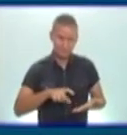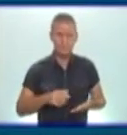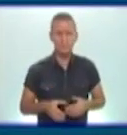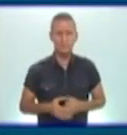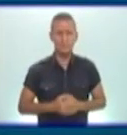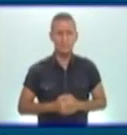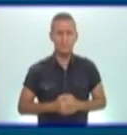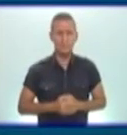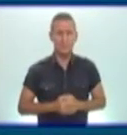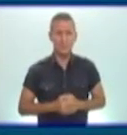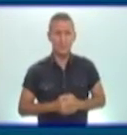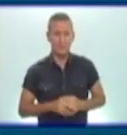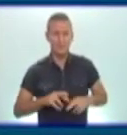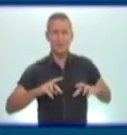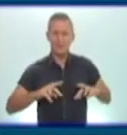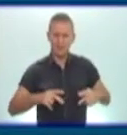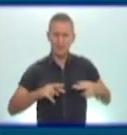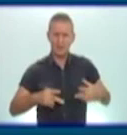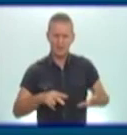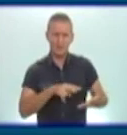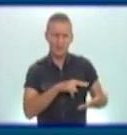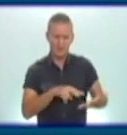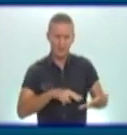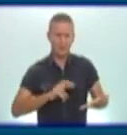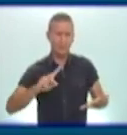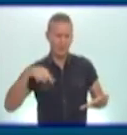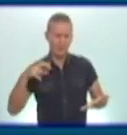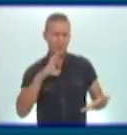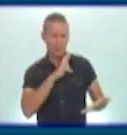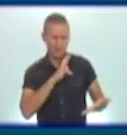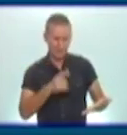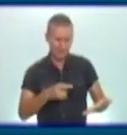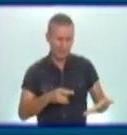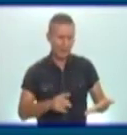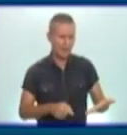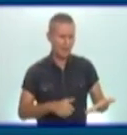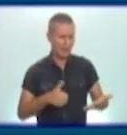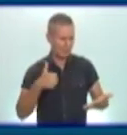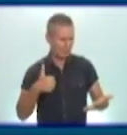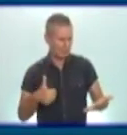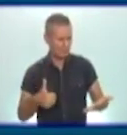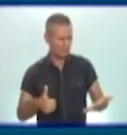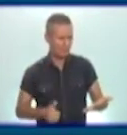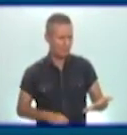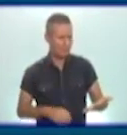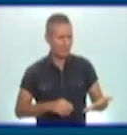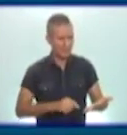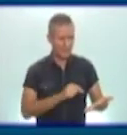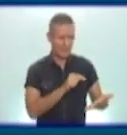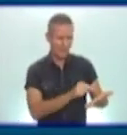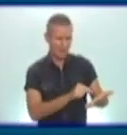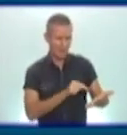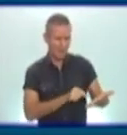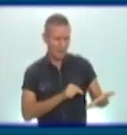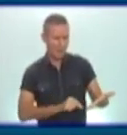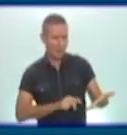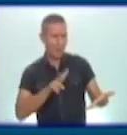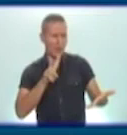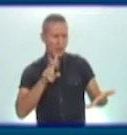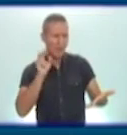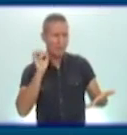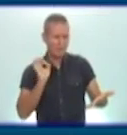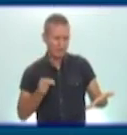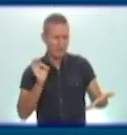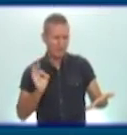Acá, bueno, pueden releer para poder responder correctamente cuáles son las proposiciones que son verdaderas y cuáles son las